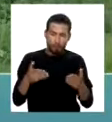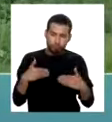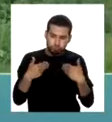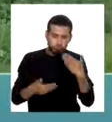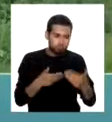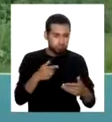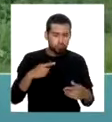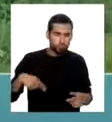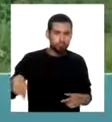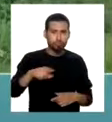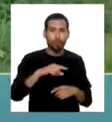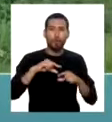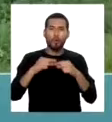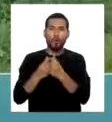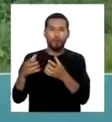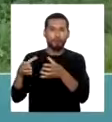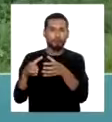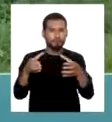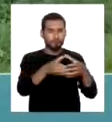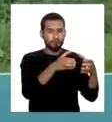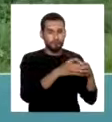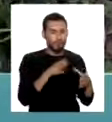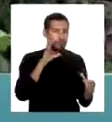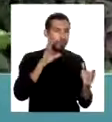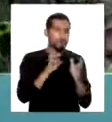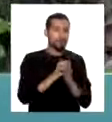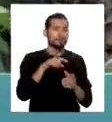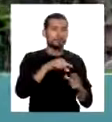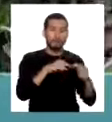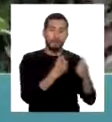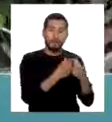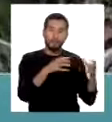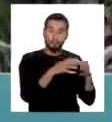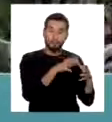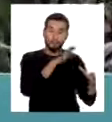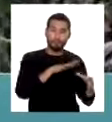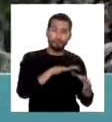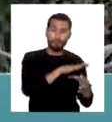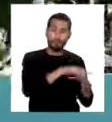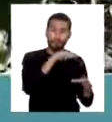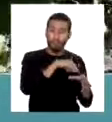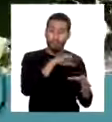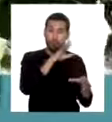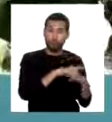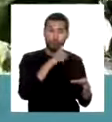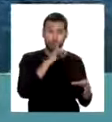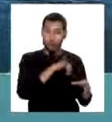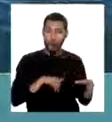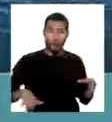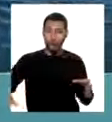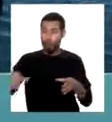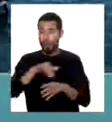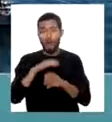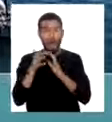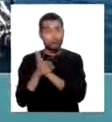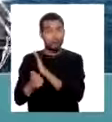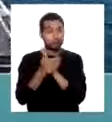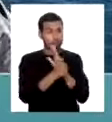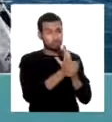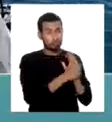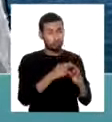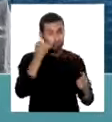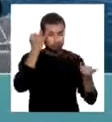ellos conformen grupos de interés. Por ejemplo, acá tenemos un grupo de personas, no todos tenemos la misma habilidad para desarrollar